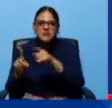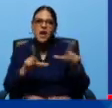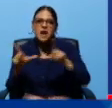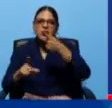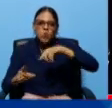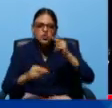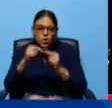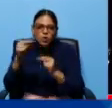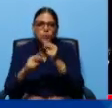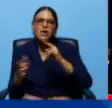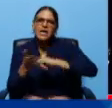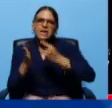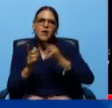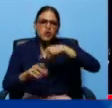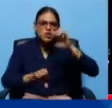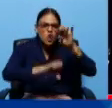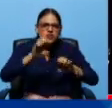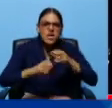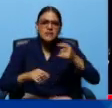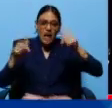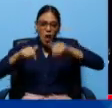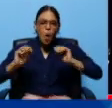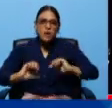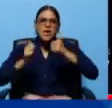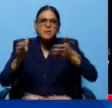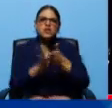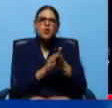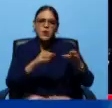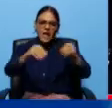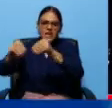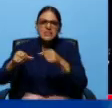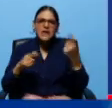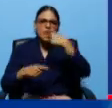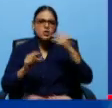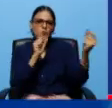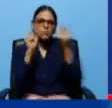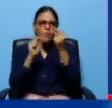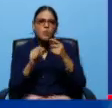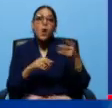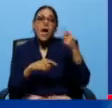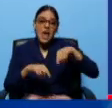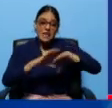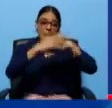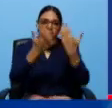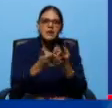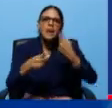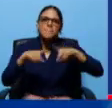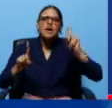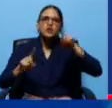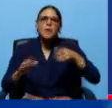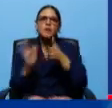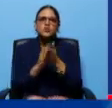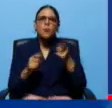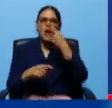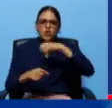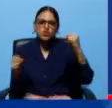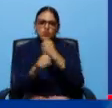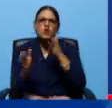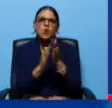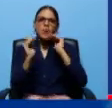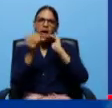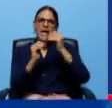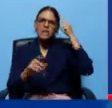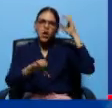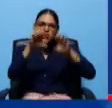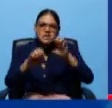Morán. Es la ciencia y la tecnología hoy un territorio en disputa en el planeta, pero también el ejercicio ético de la ciencia, también la ciencia